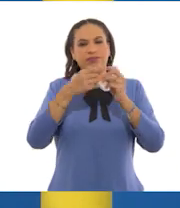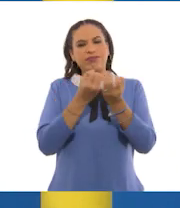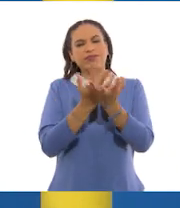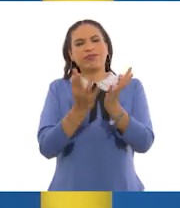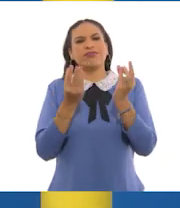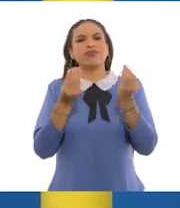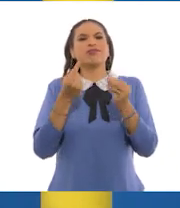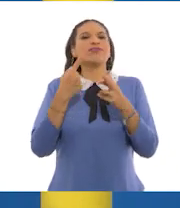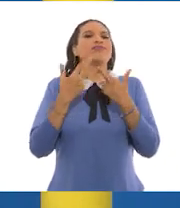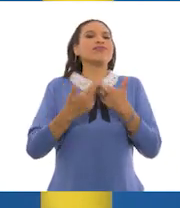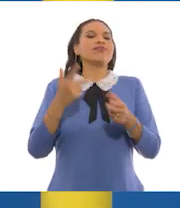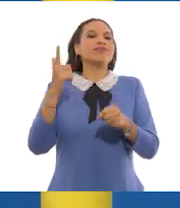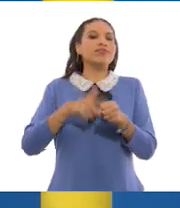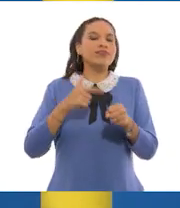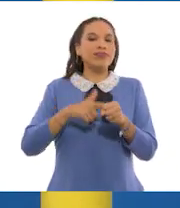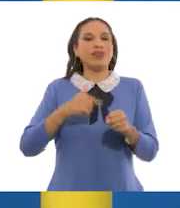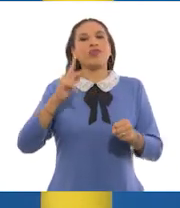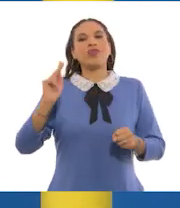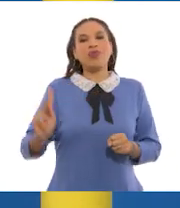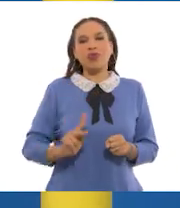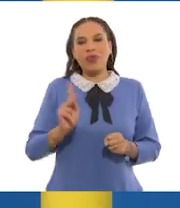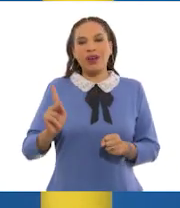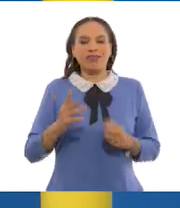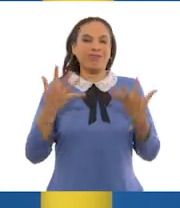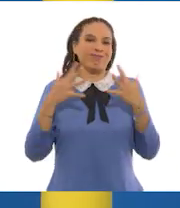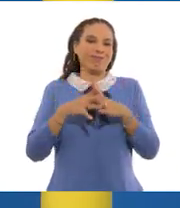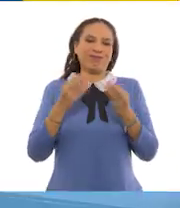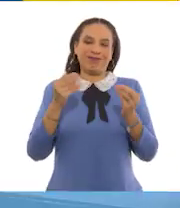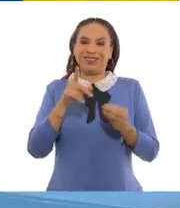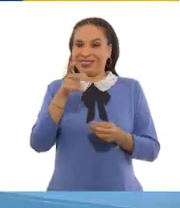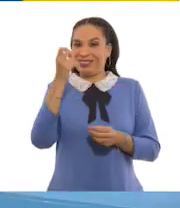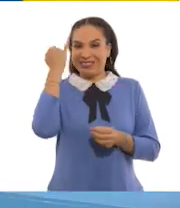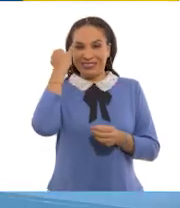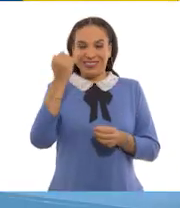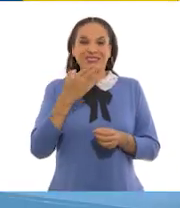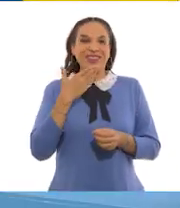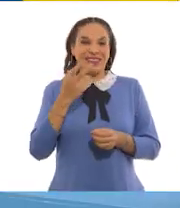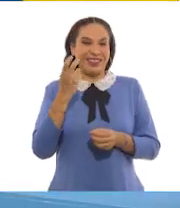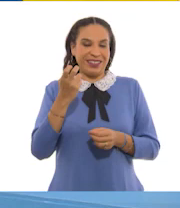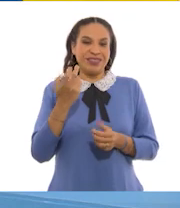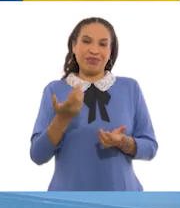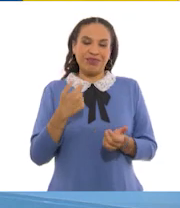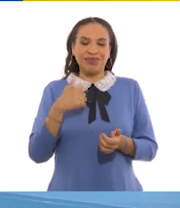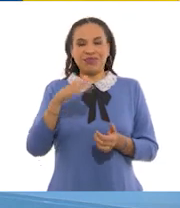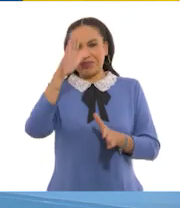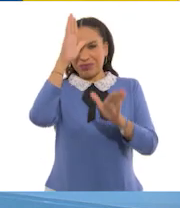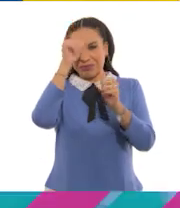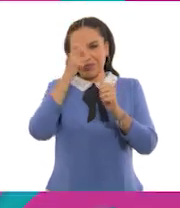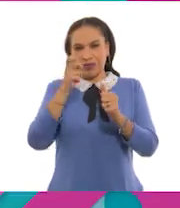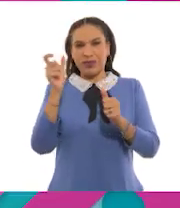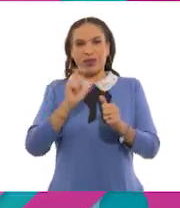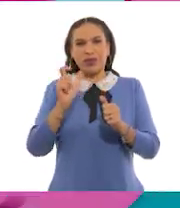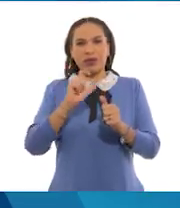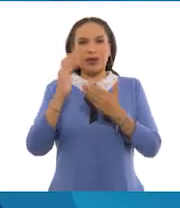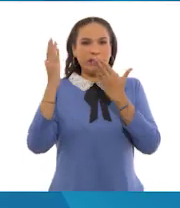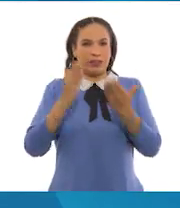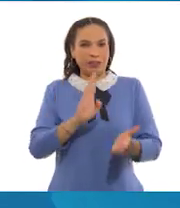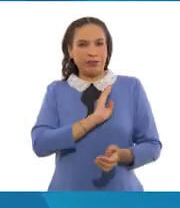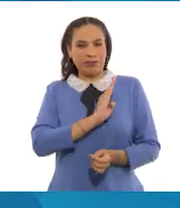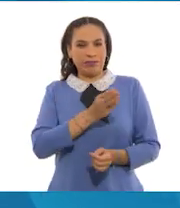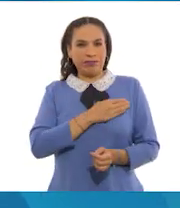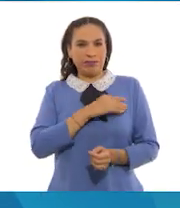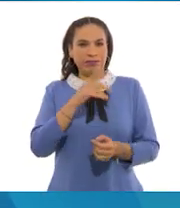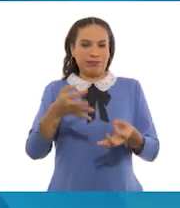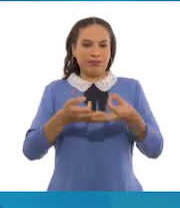muchos colores, pueblos. Me gusta mucho tu idea, muy bien. Y estoy de acuerdo, para cuando llegaron los españoles,